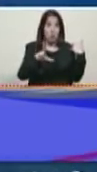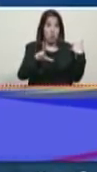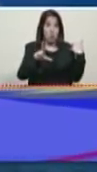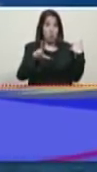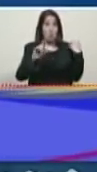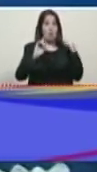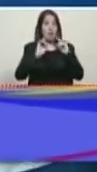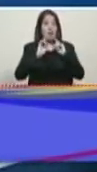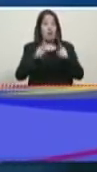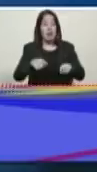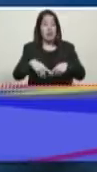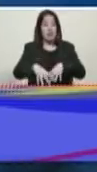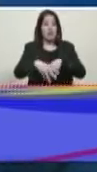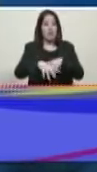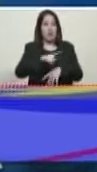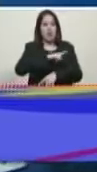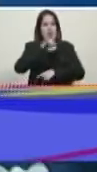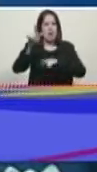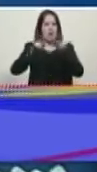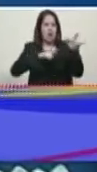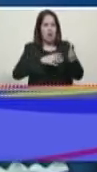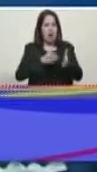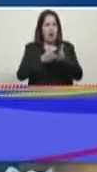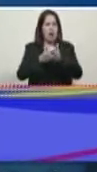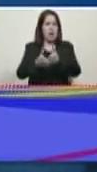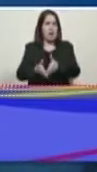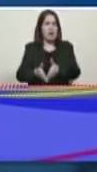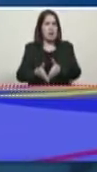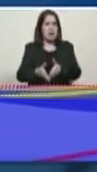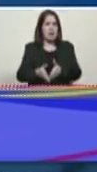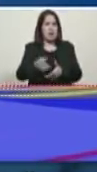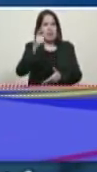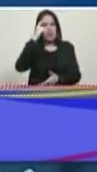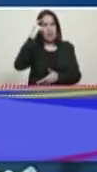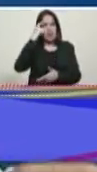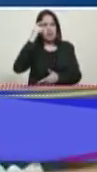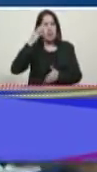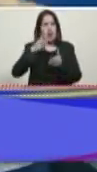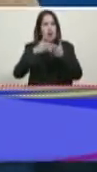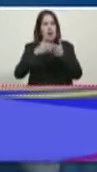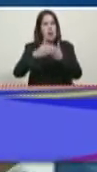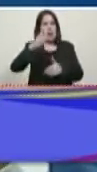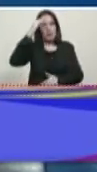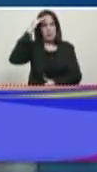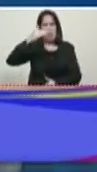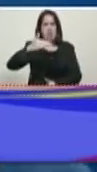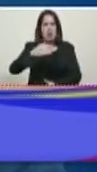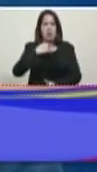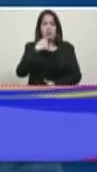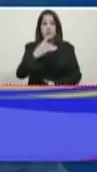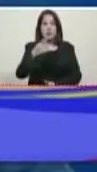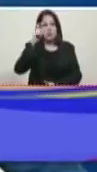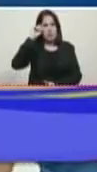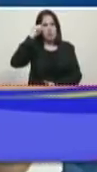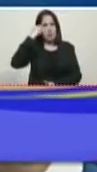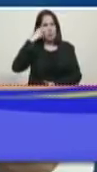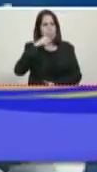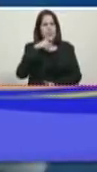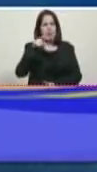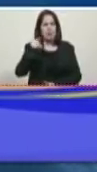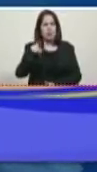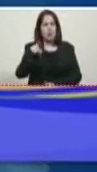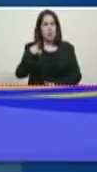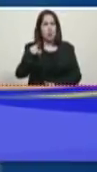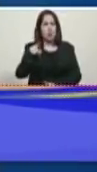desfile aeronaval de la de la base en el día de la armada usted se recuerda que me preguntó por el tema del